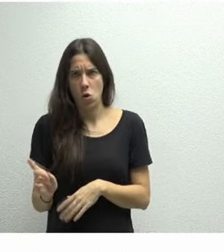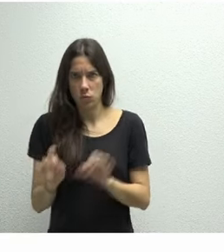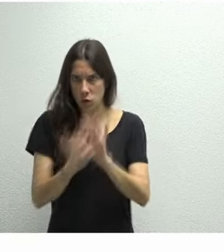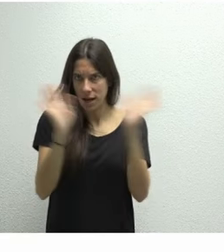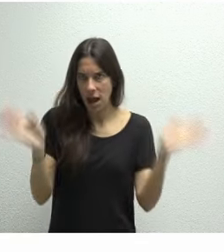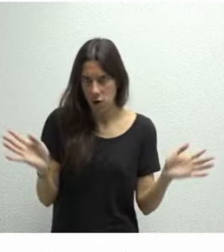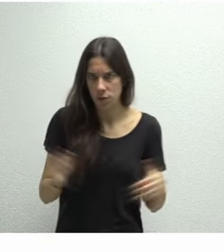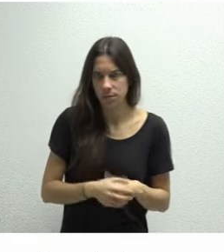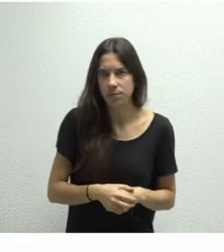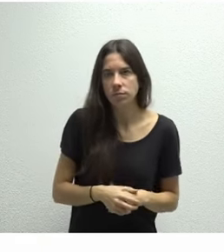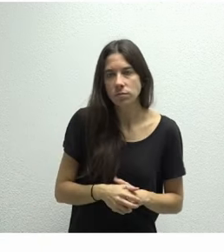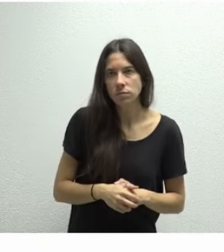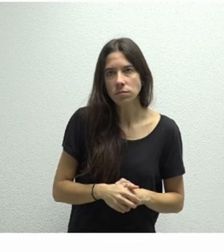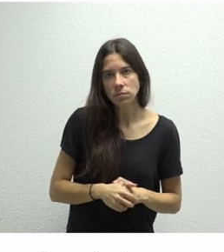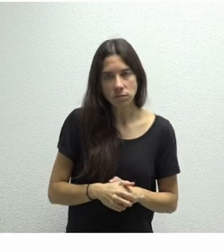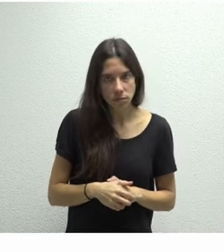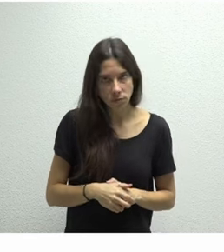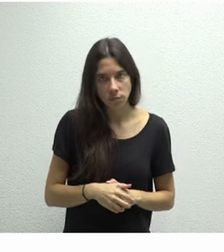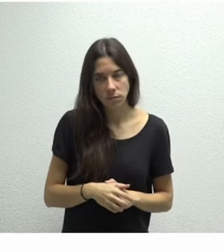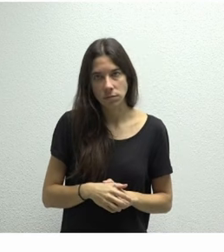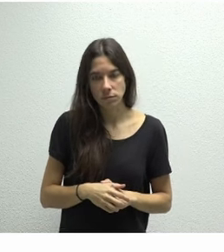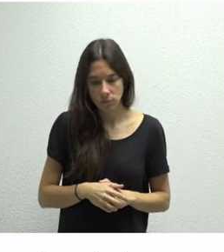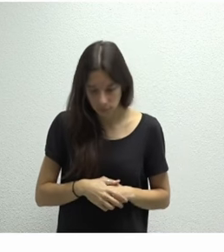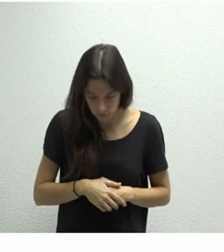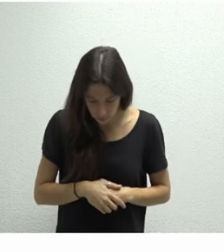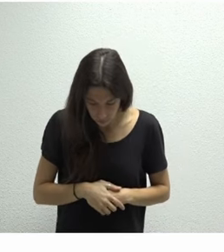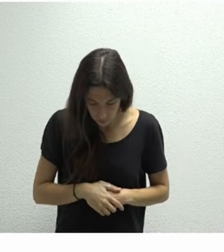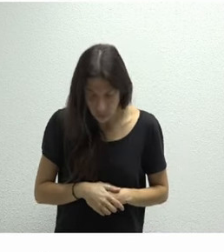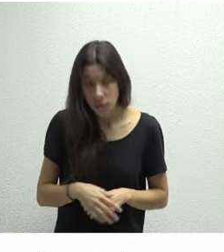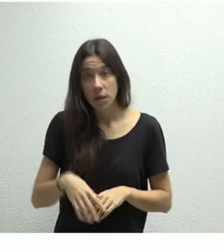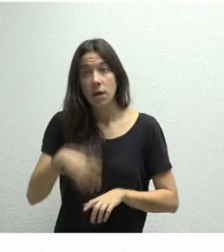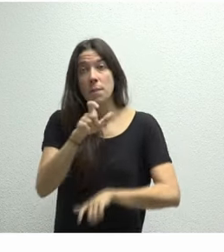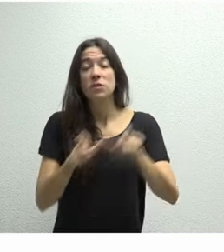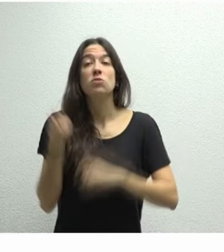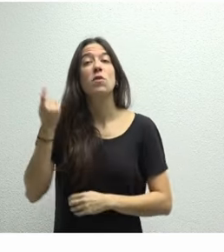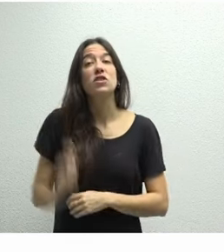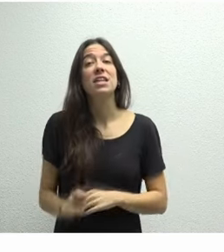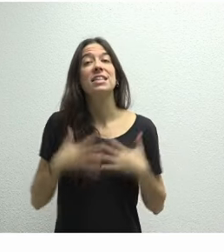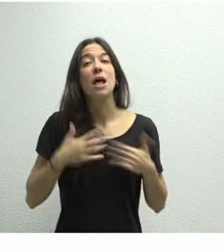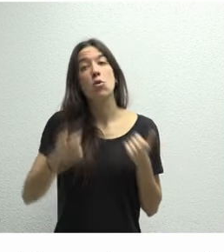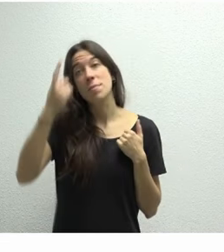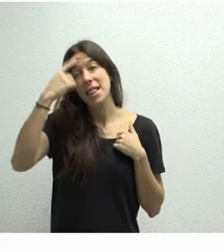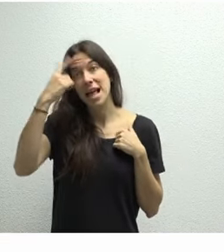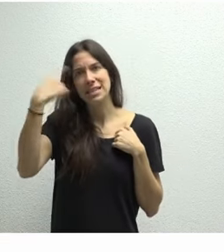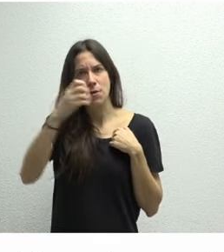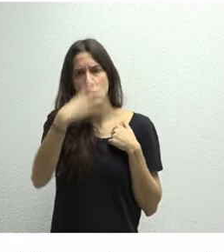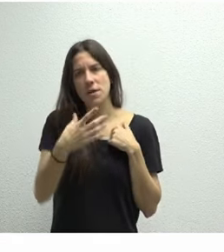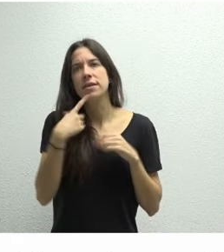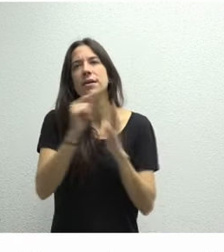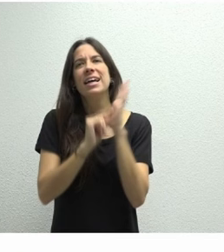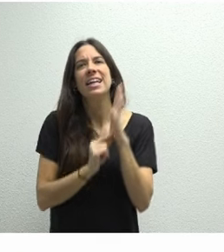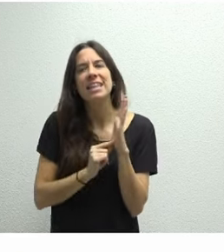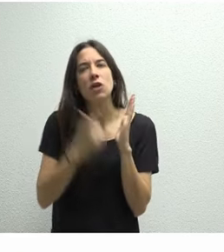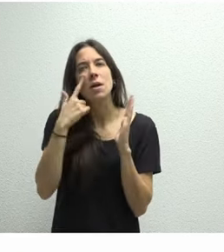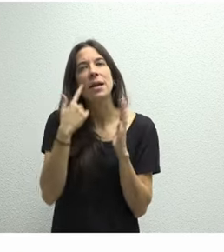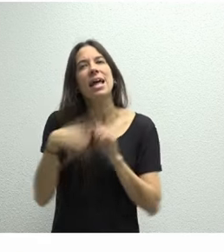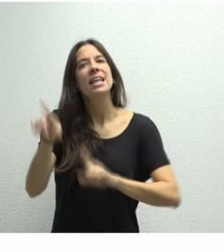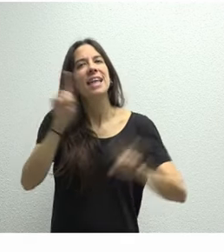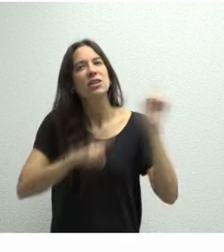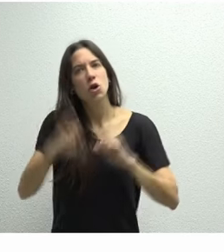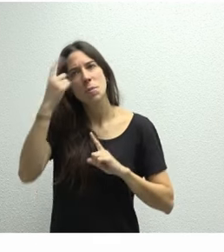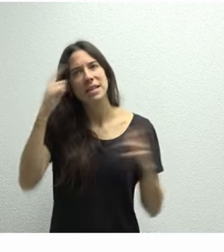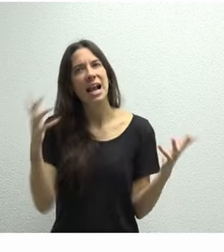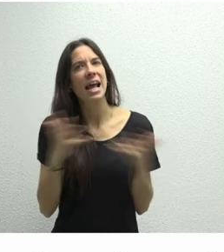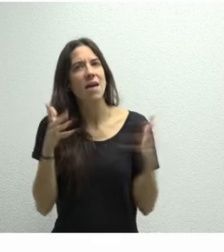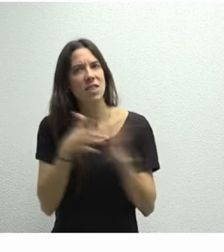claro no Los profesionales Salud Mental saben muy bien porque nu es criterios Cómo se define El trastorno mental de aquí estaría